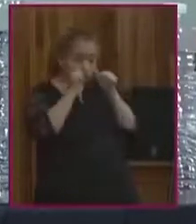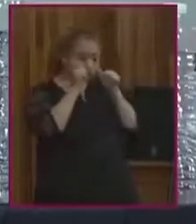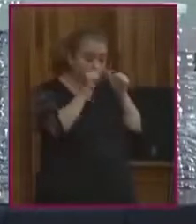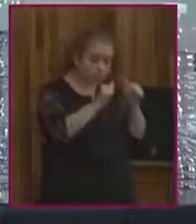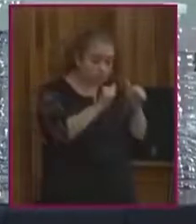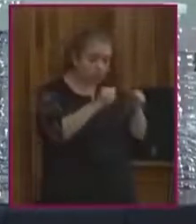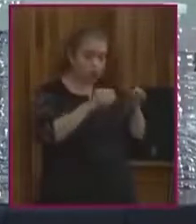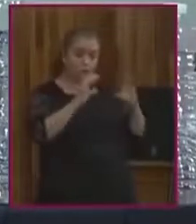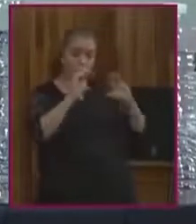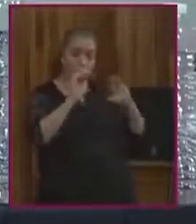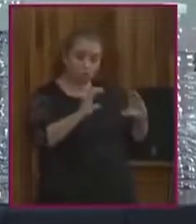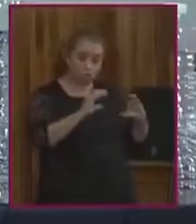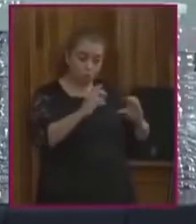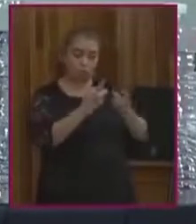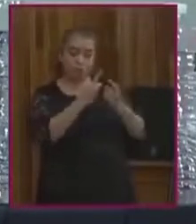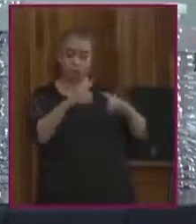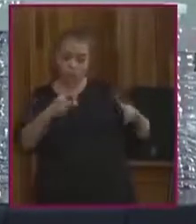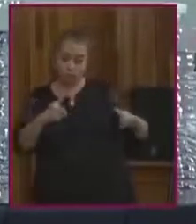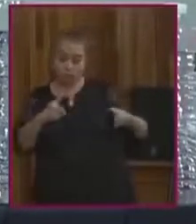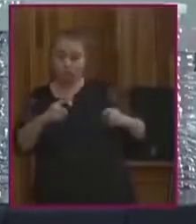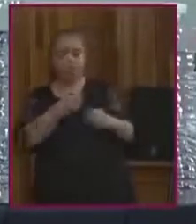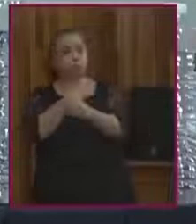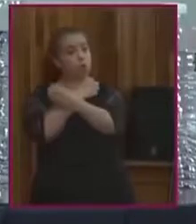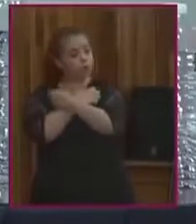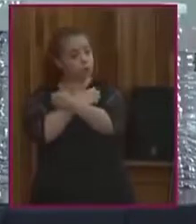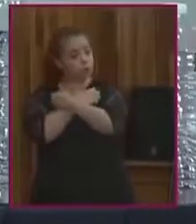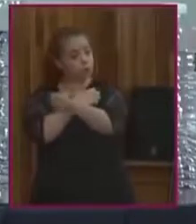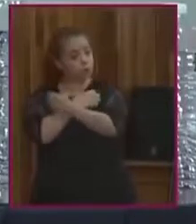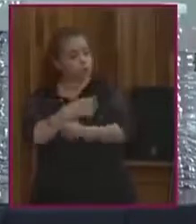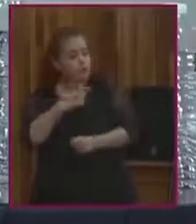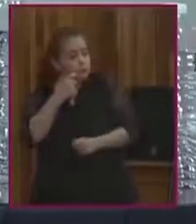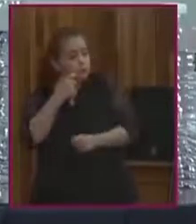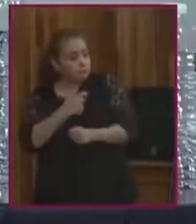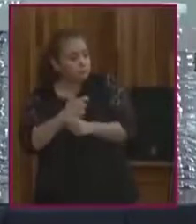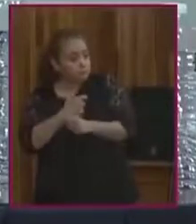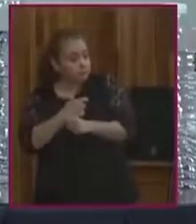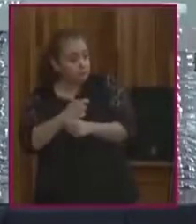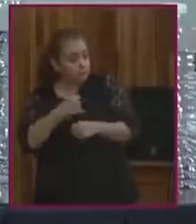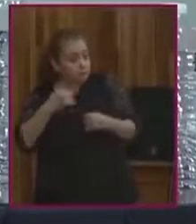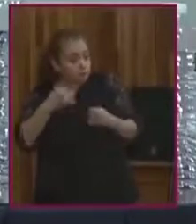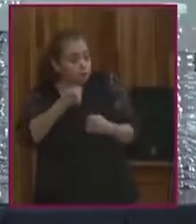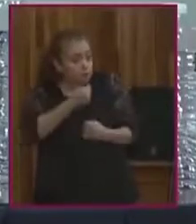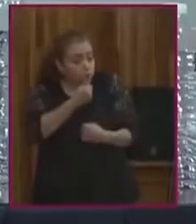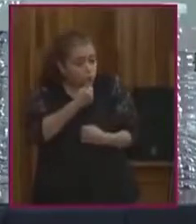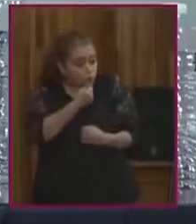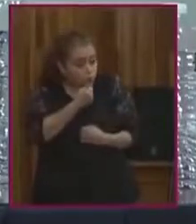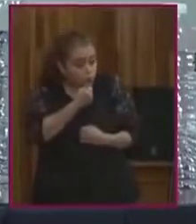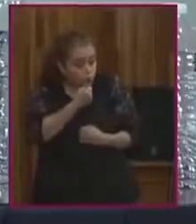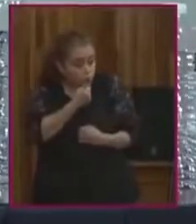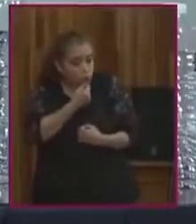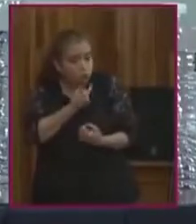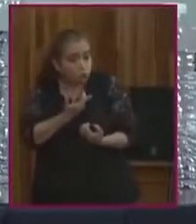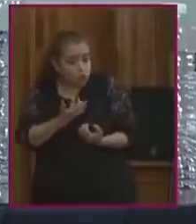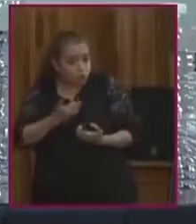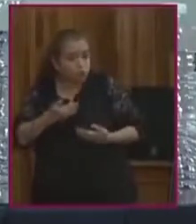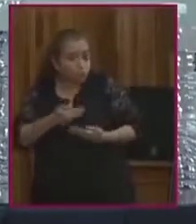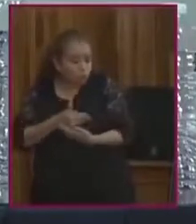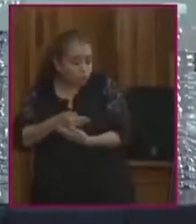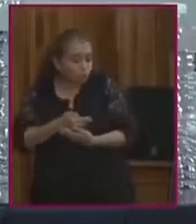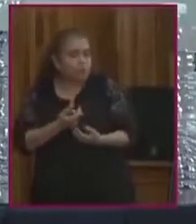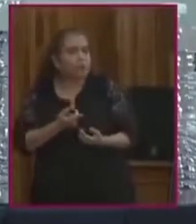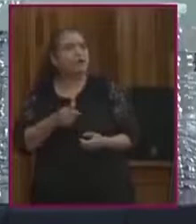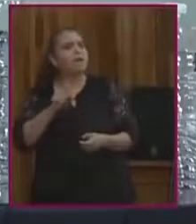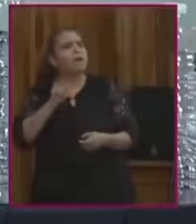el cuidado, el desarrollo y la educación de la primera infancia. Y para eso,